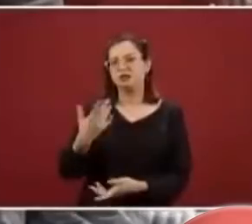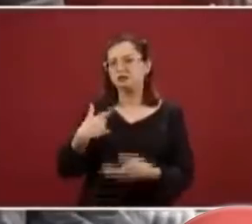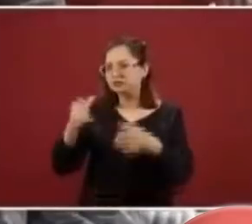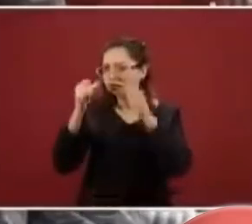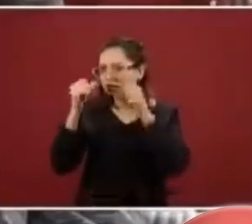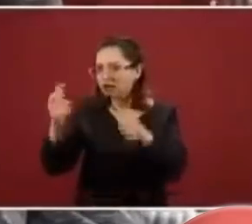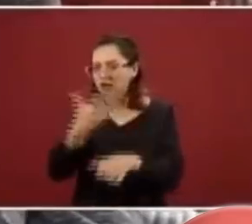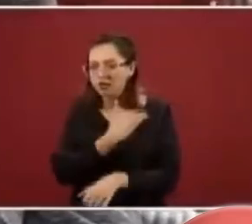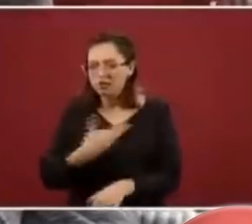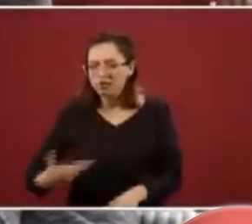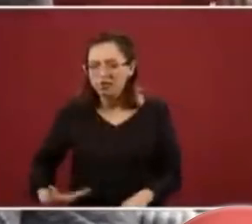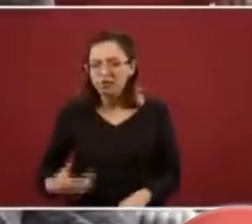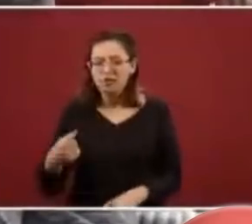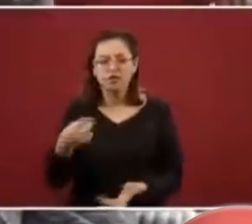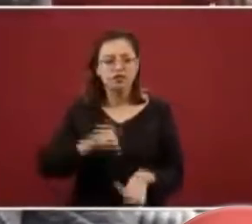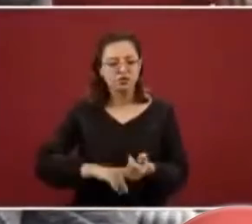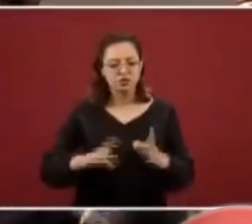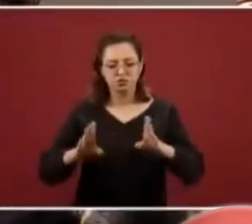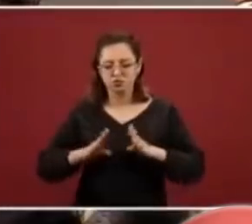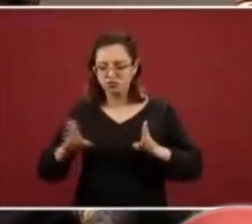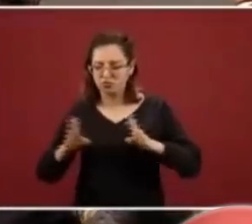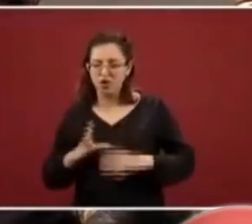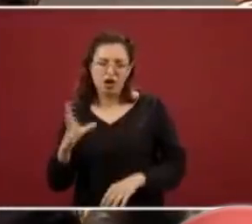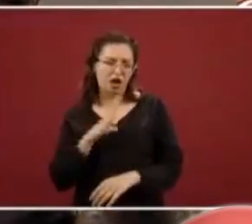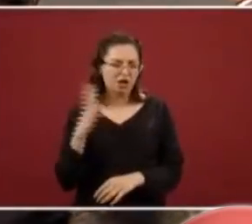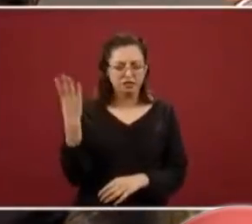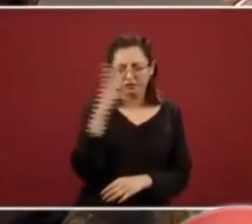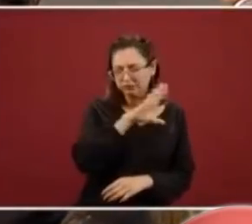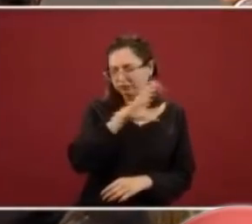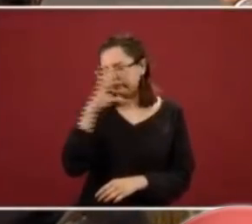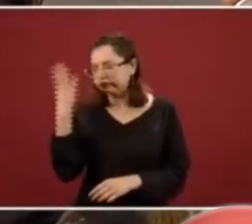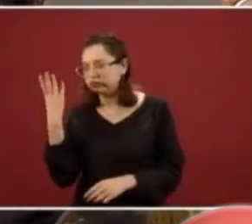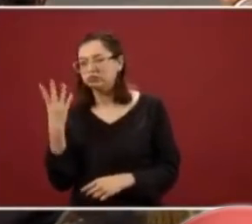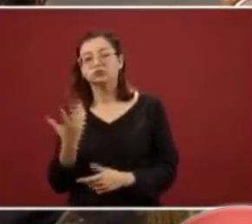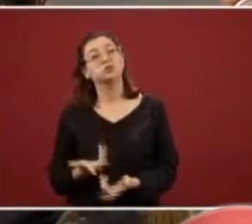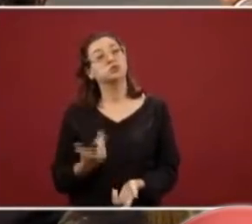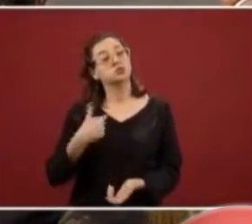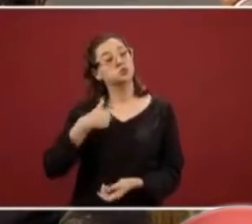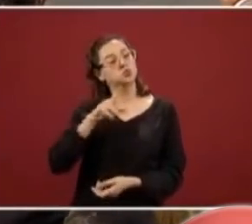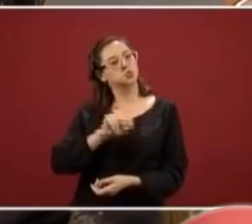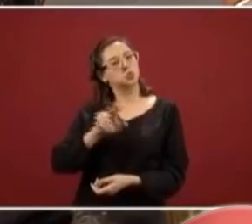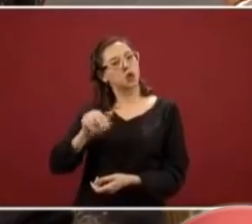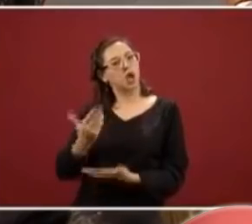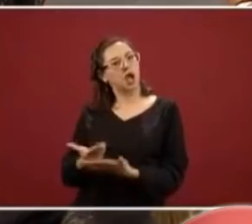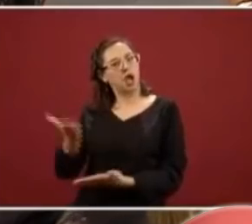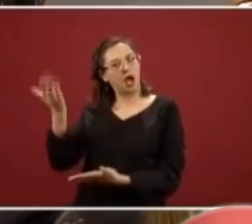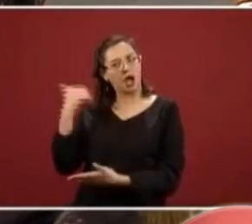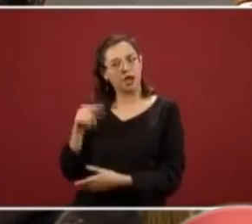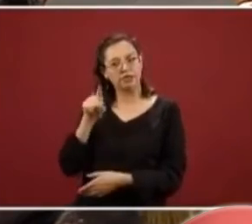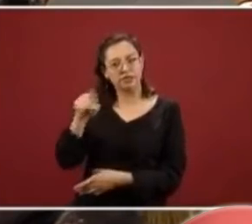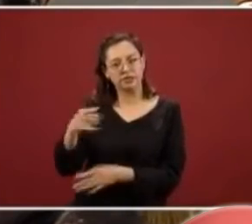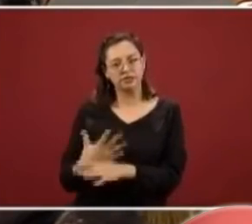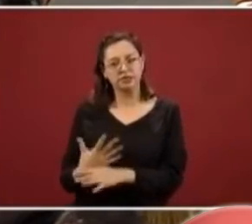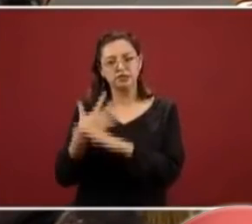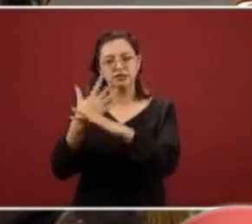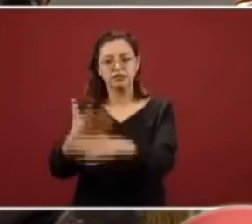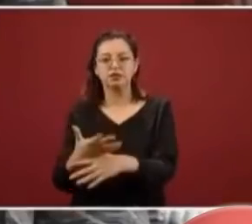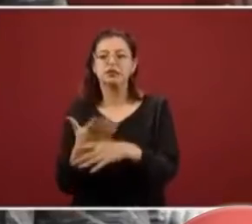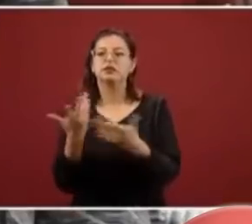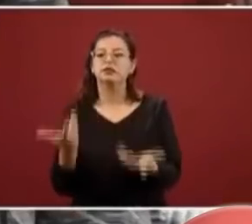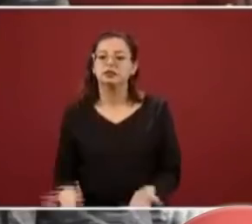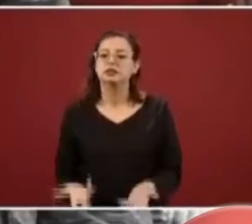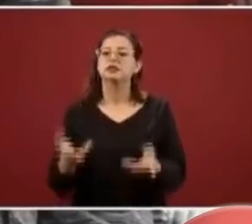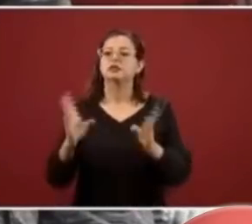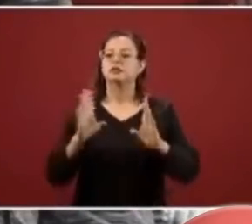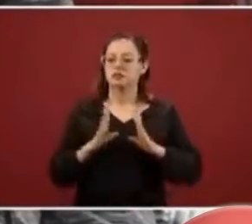que hay claroscuros en el Ejército y menciona, obviamente, la guerra como un oscuro, la guerra contra